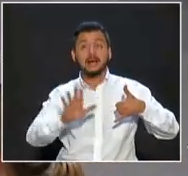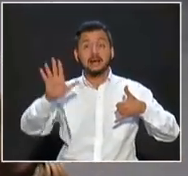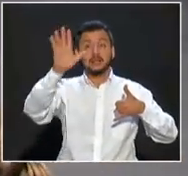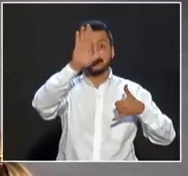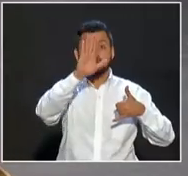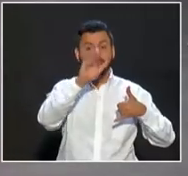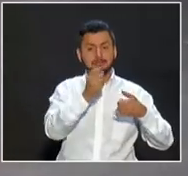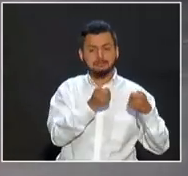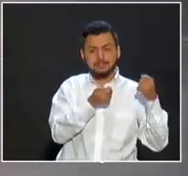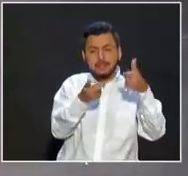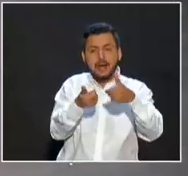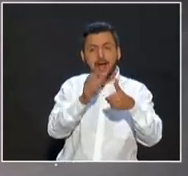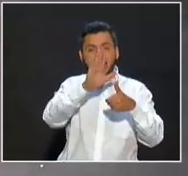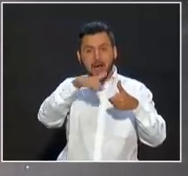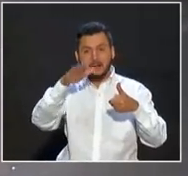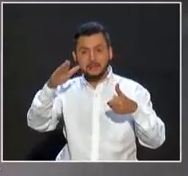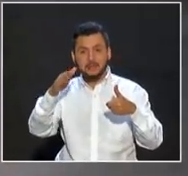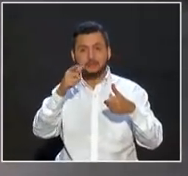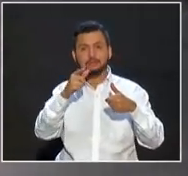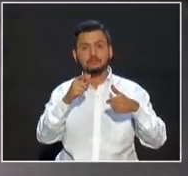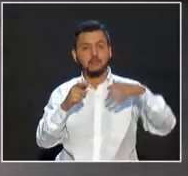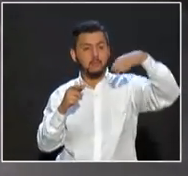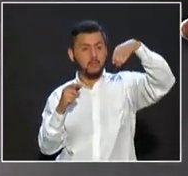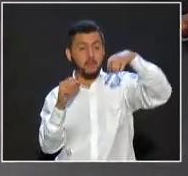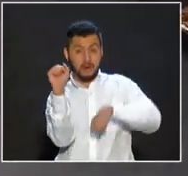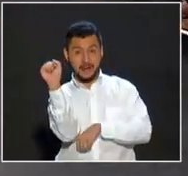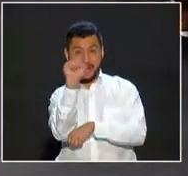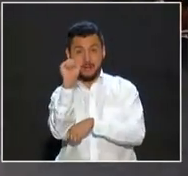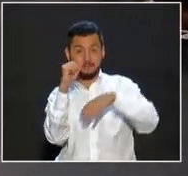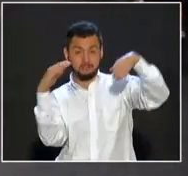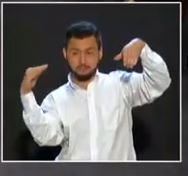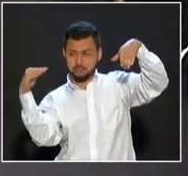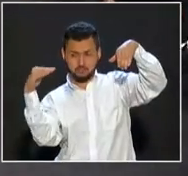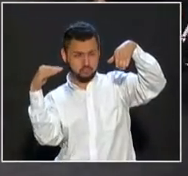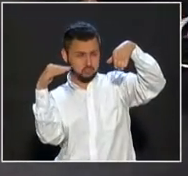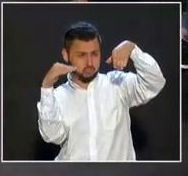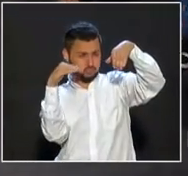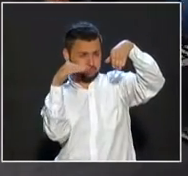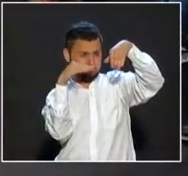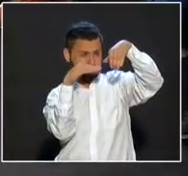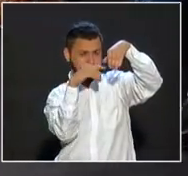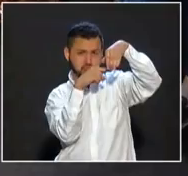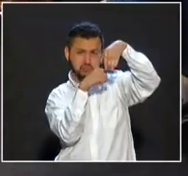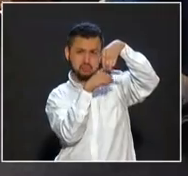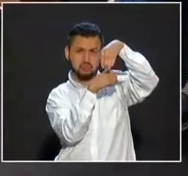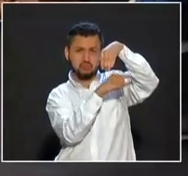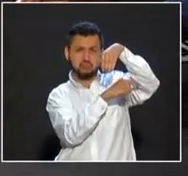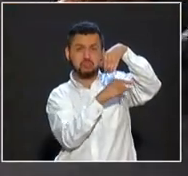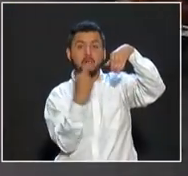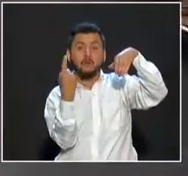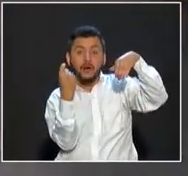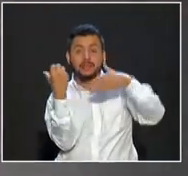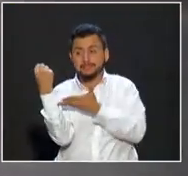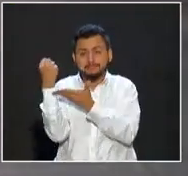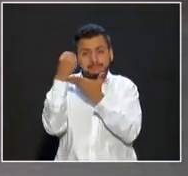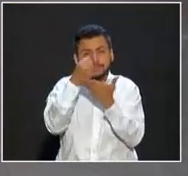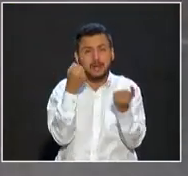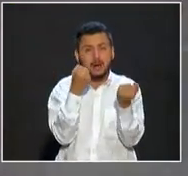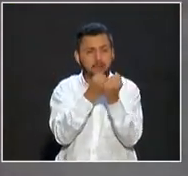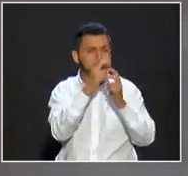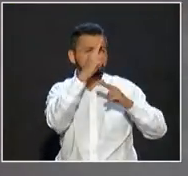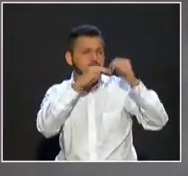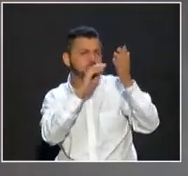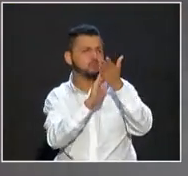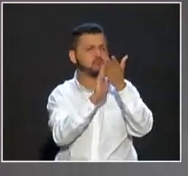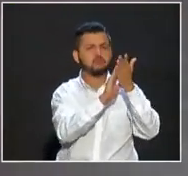accesos del túnel del tollo que hará candidato para convencer al presidente de duke para que gire los recursos que